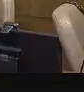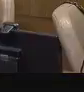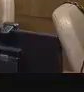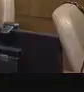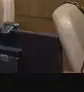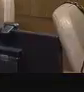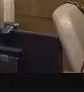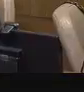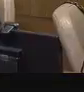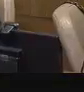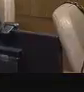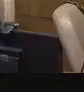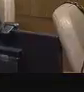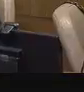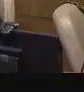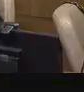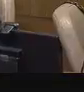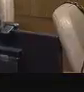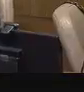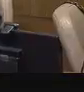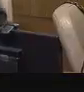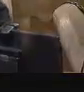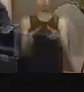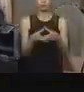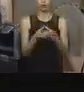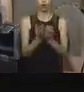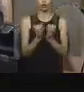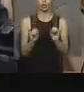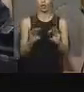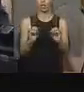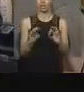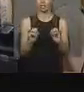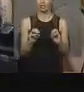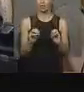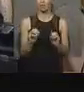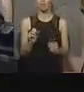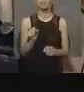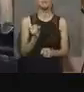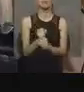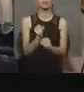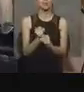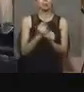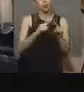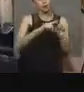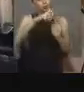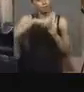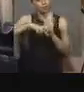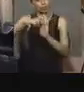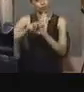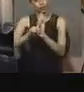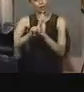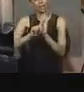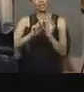compartido estos años, ¿no es cierto?, en la Comisión de Educación, trabajando todos los proyectos de ley de la reforma